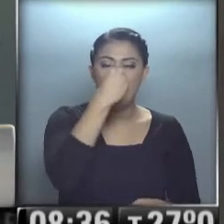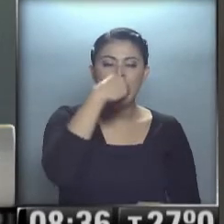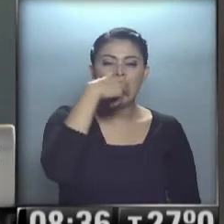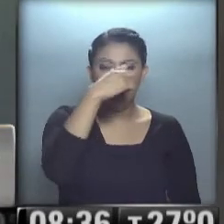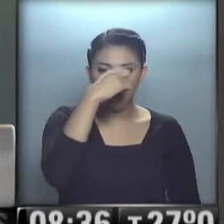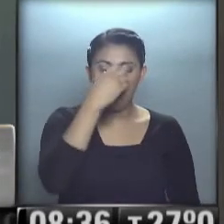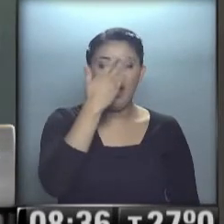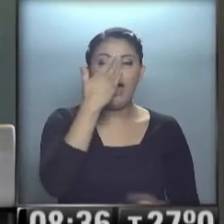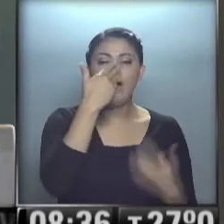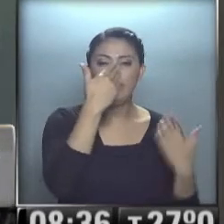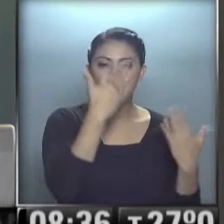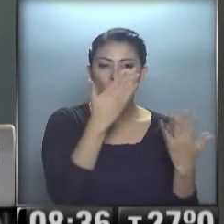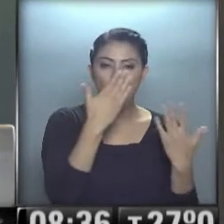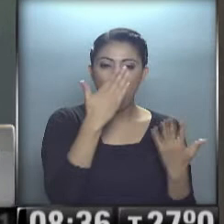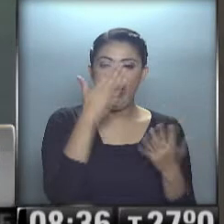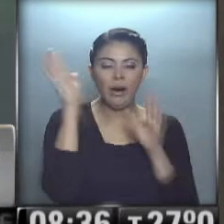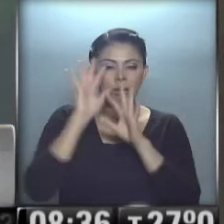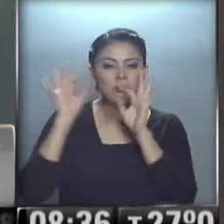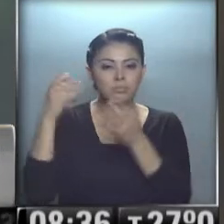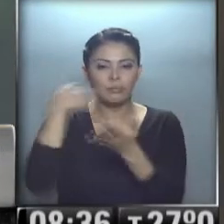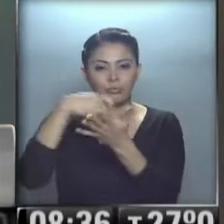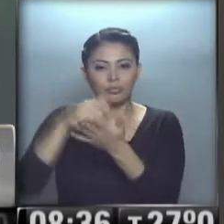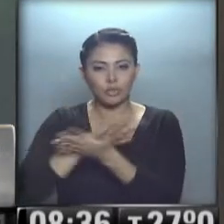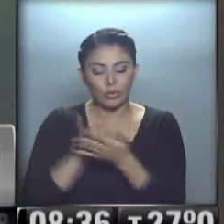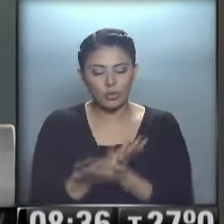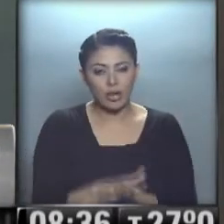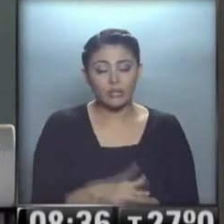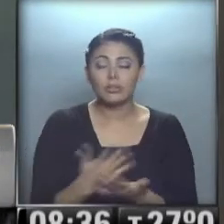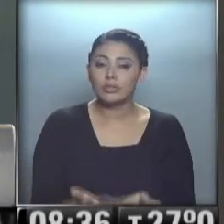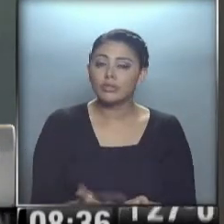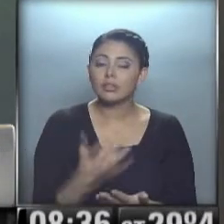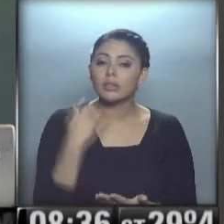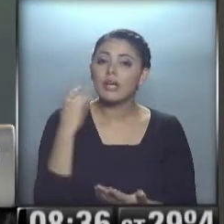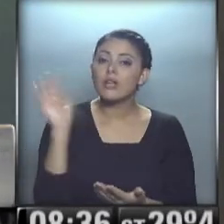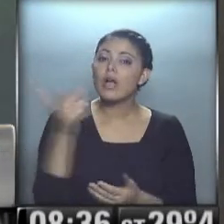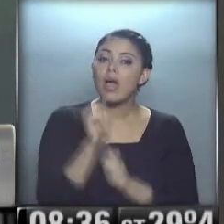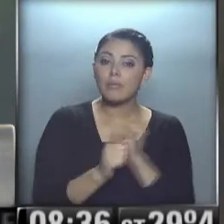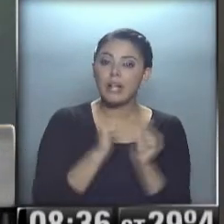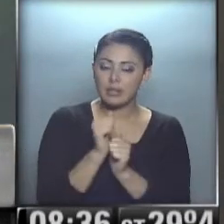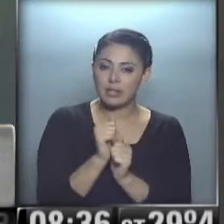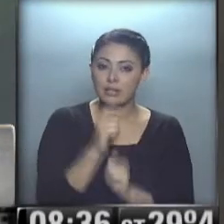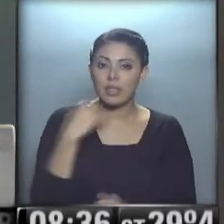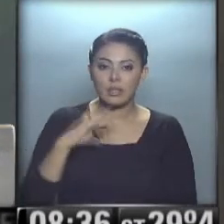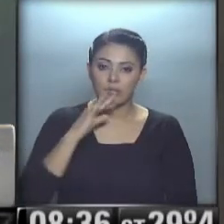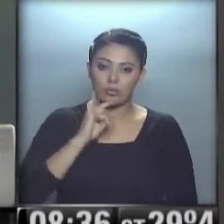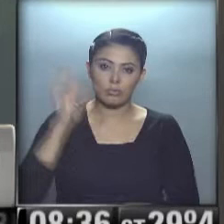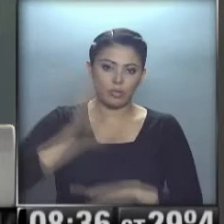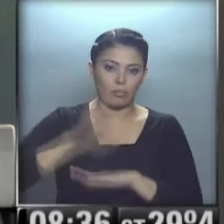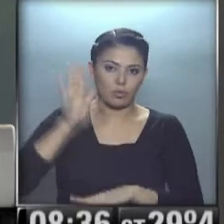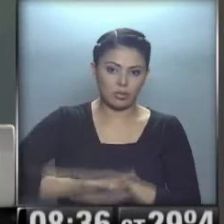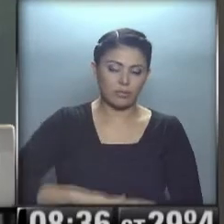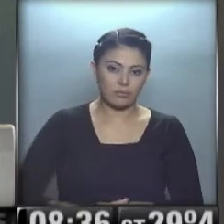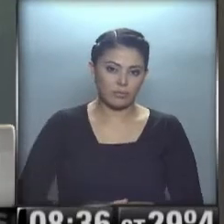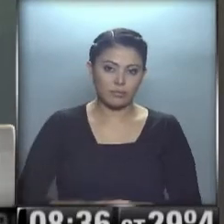los mecanismos que requieran en materia de inversión para resolver el problema. Entonces, lo que tienen que hacer las empresas es que se hagan cargo definitivamente